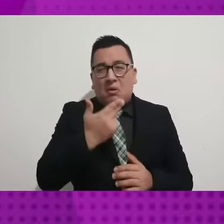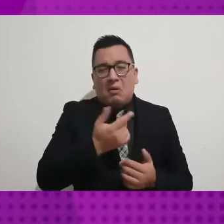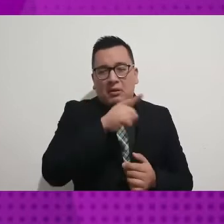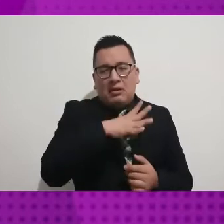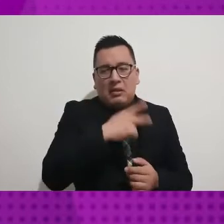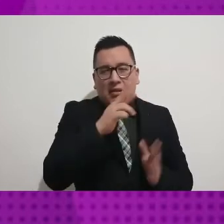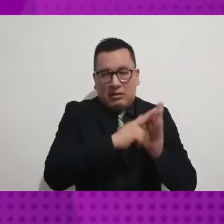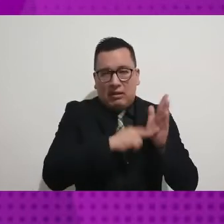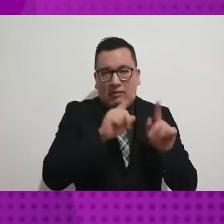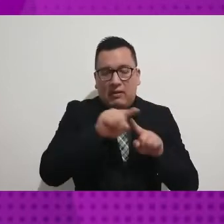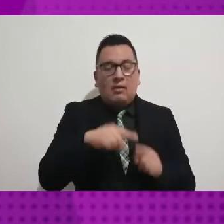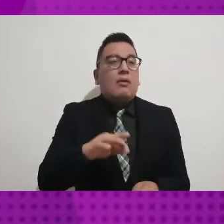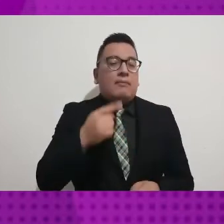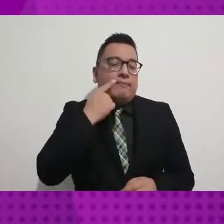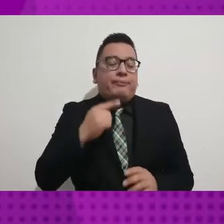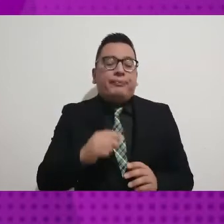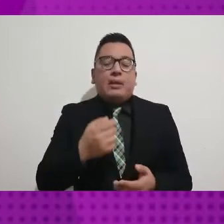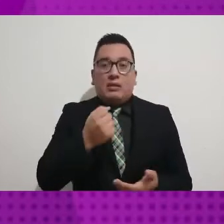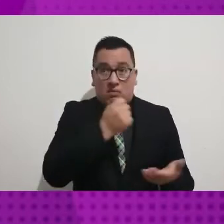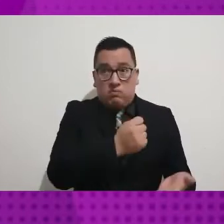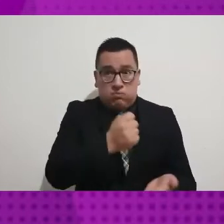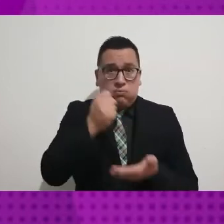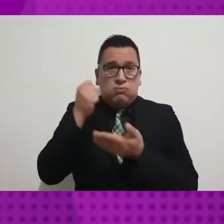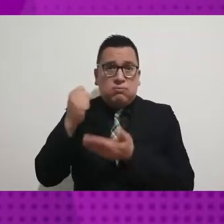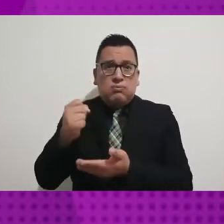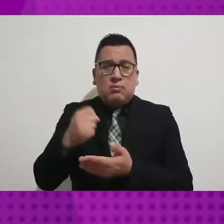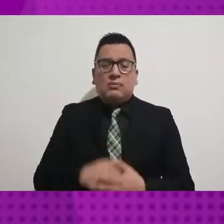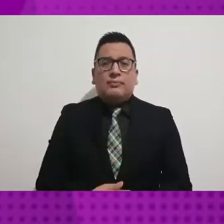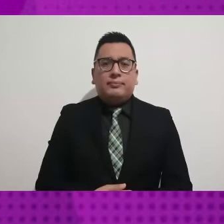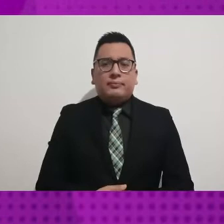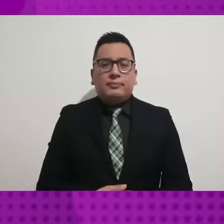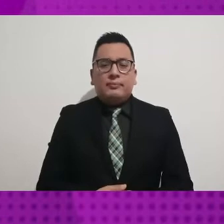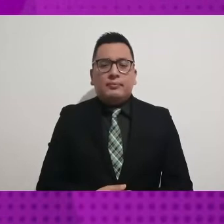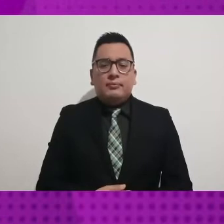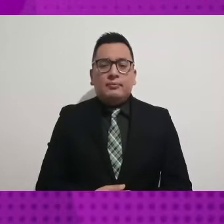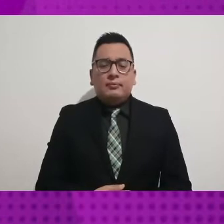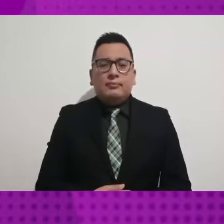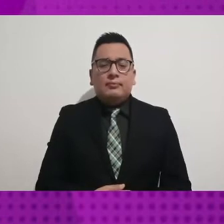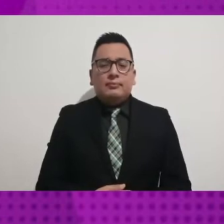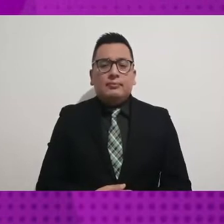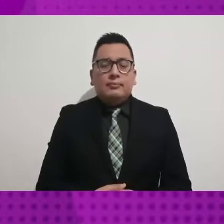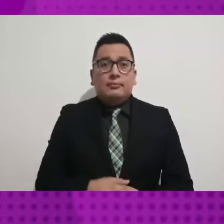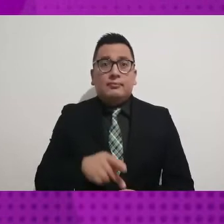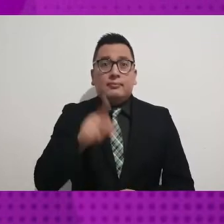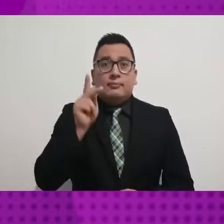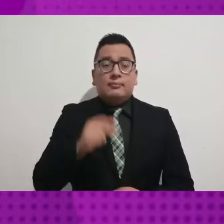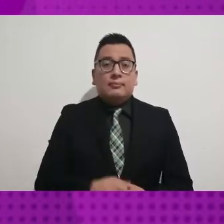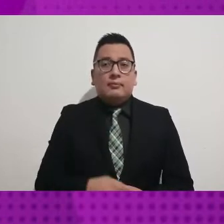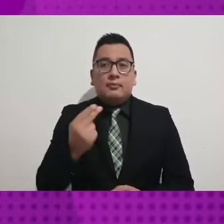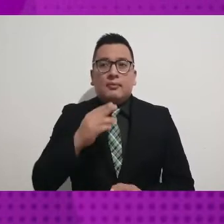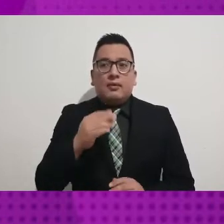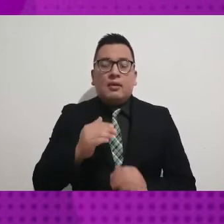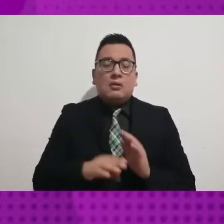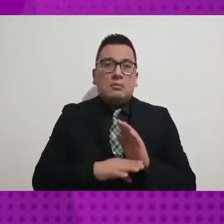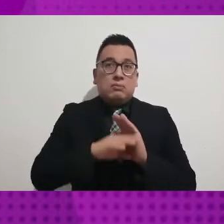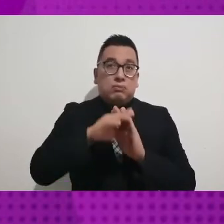estados, Chihuahua, por ejemplo, puede recibir dinero privado mayoritariamente o predominantemente, siempre y